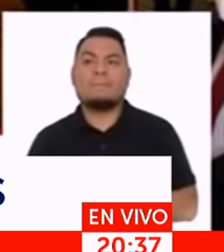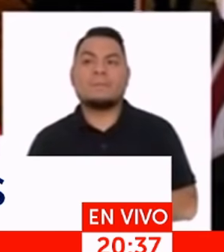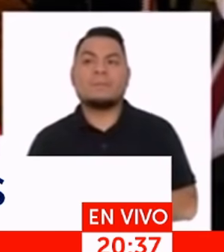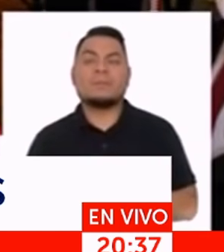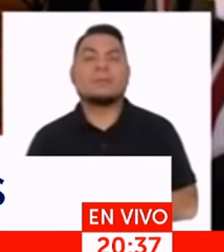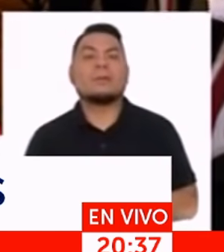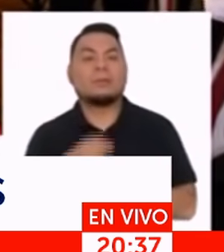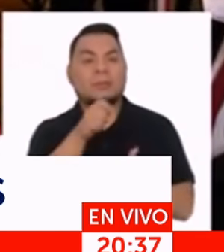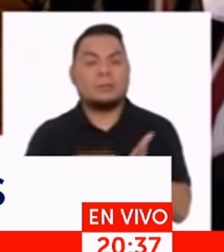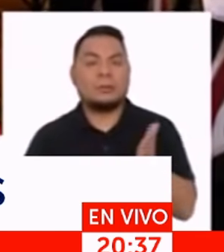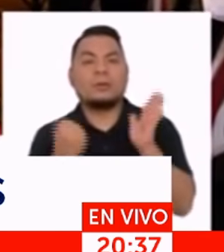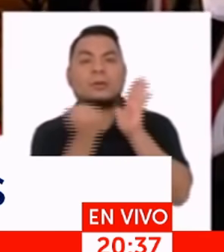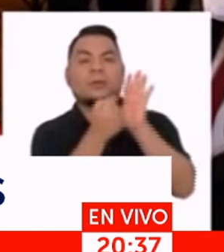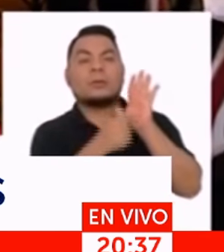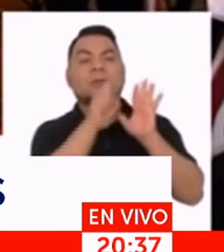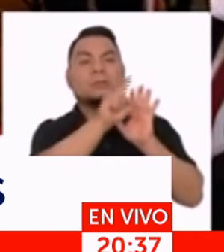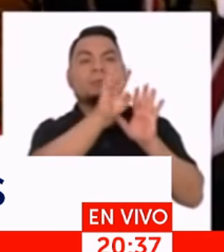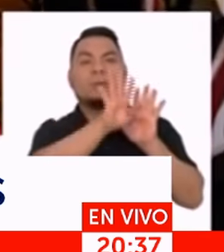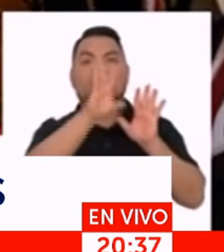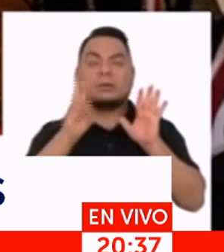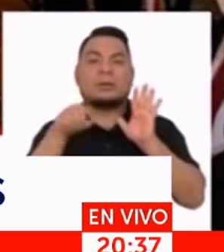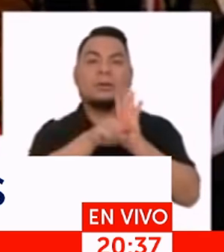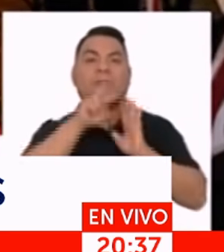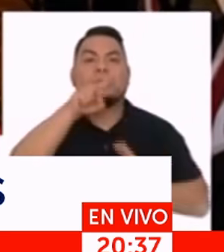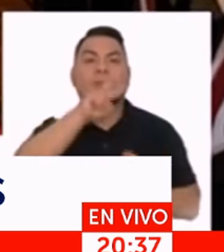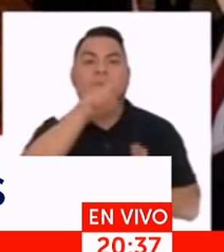el cargo de Ministerio de Desarrollo e Inclusión Social.